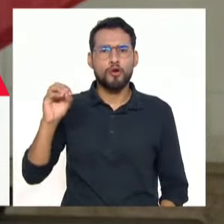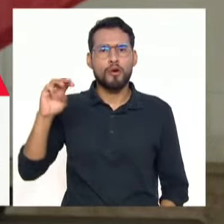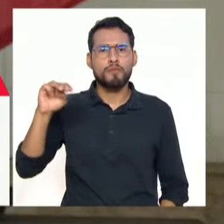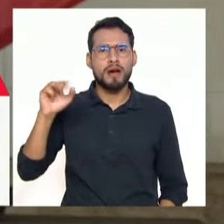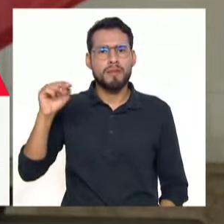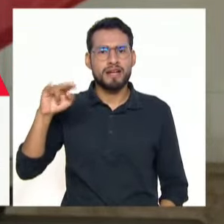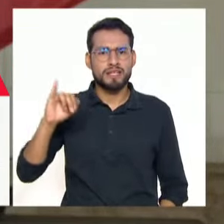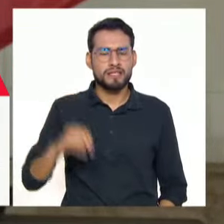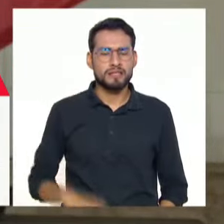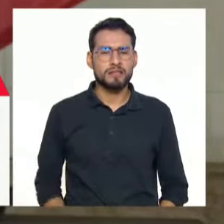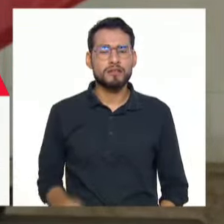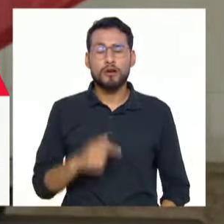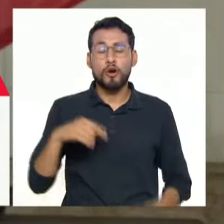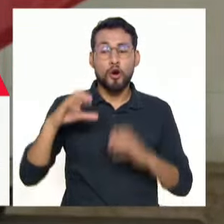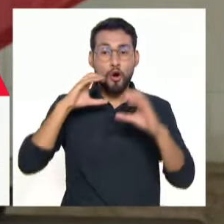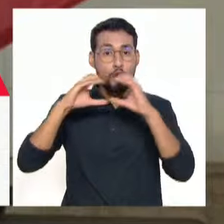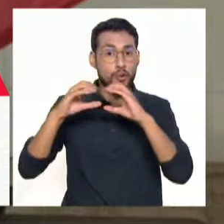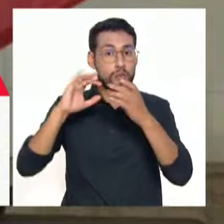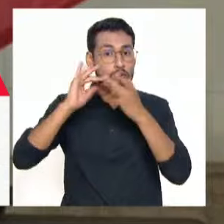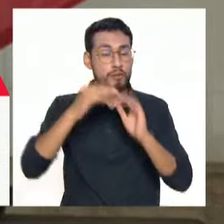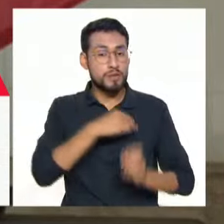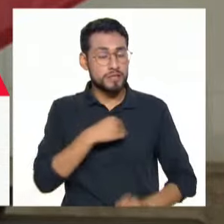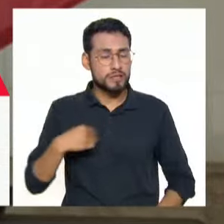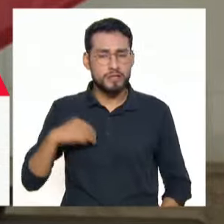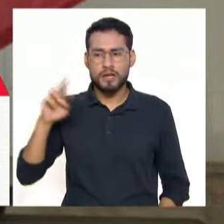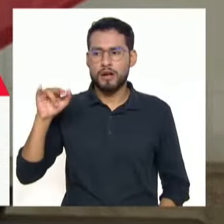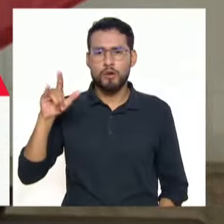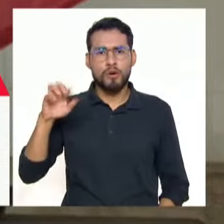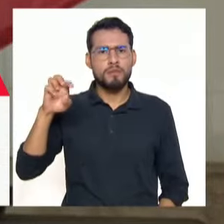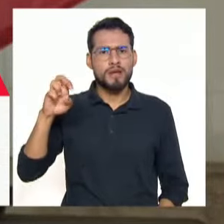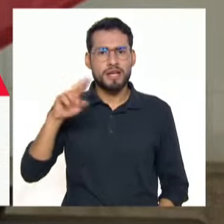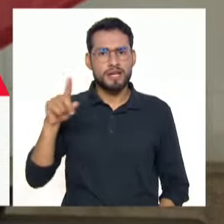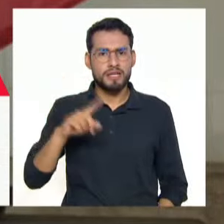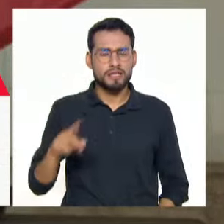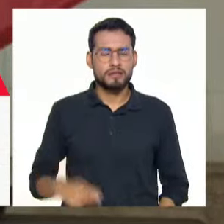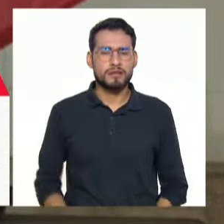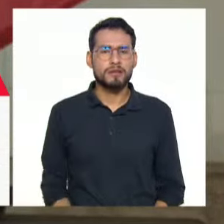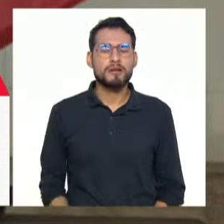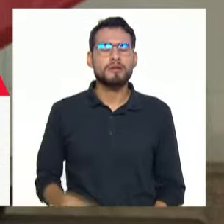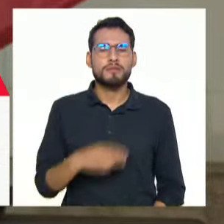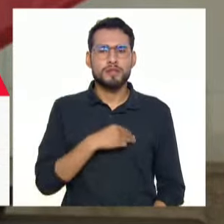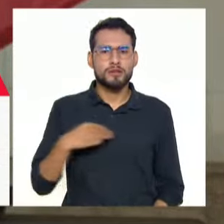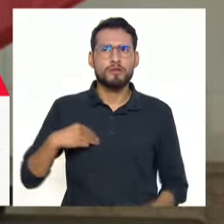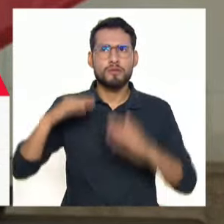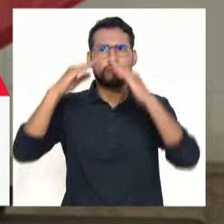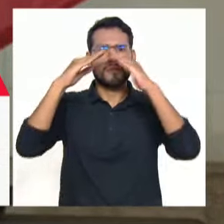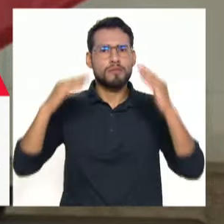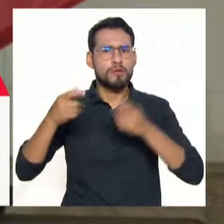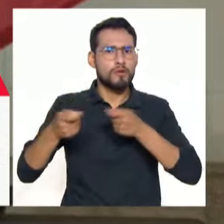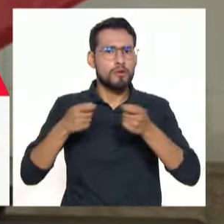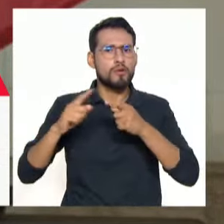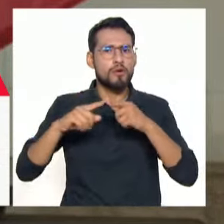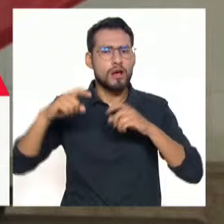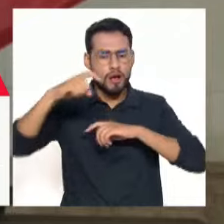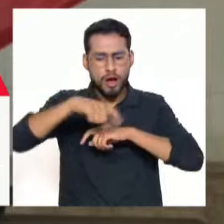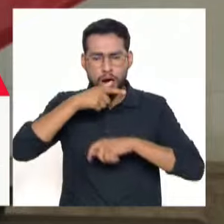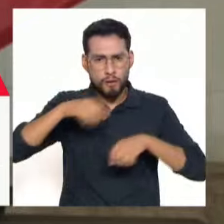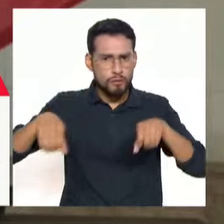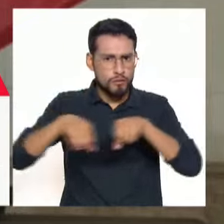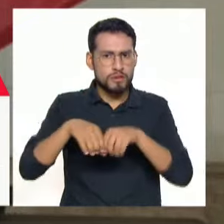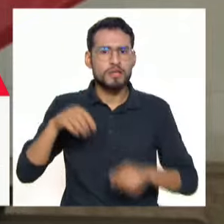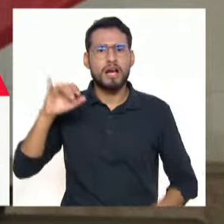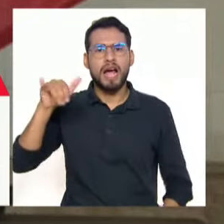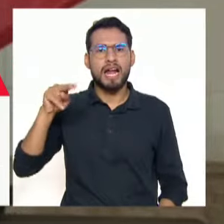Transportes y Comunicaciones, Raúl Pérez Reyes Espejo. Ministerio de Vivienda, Construcción y Saneamiento, Jania Pérez de Cuellar